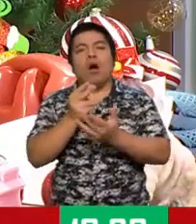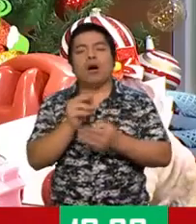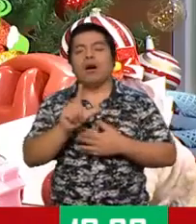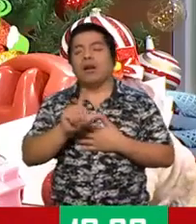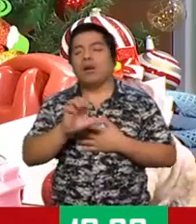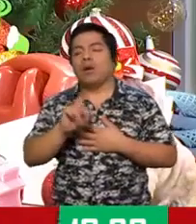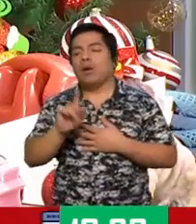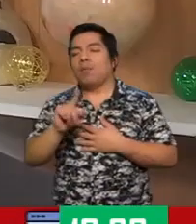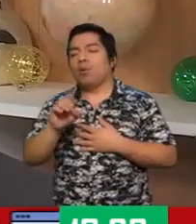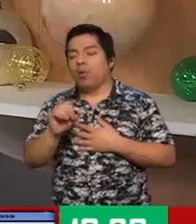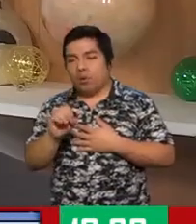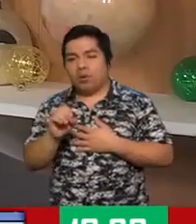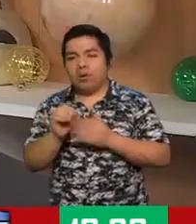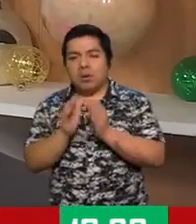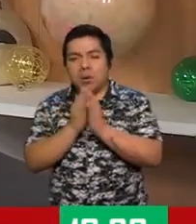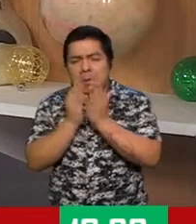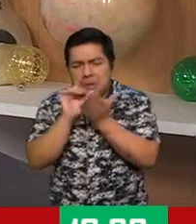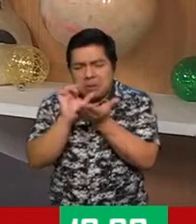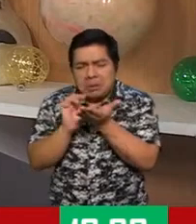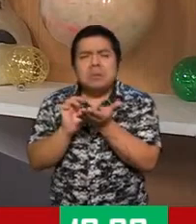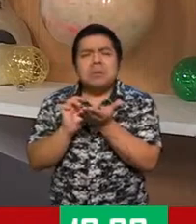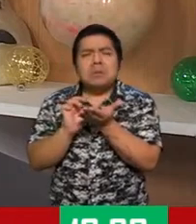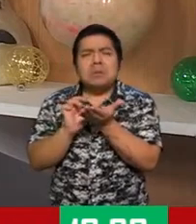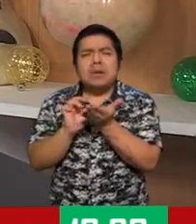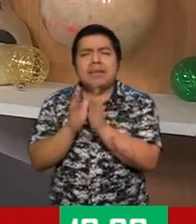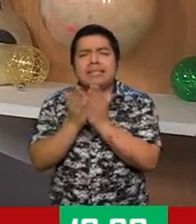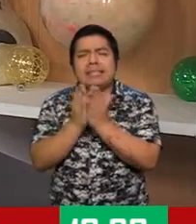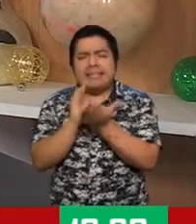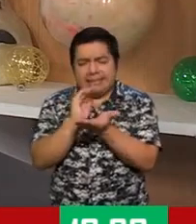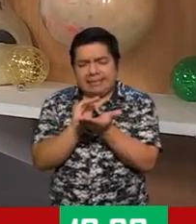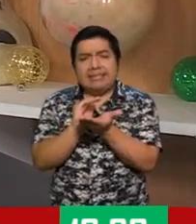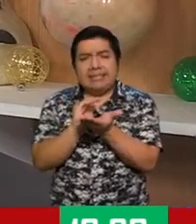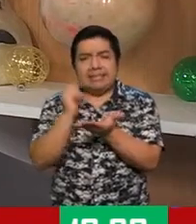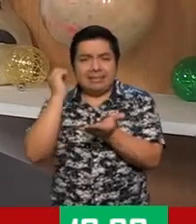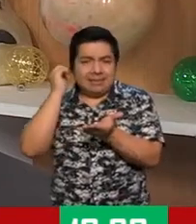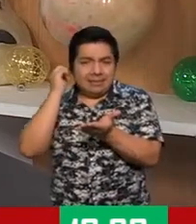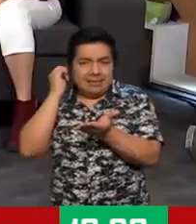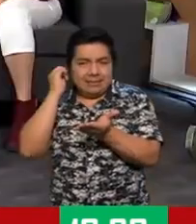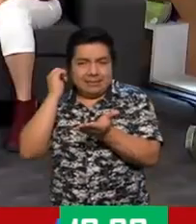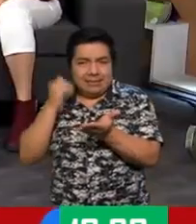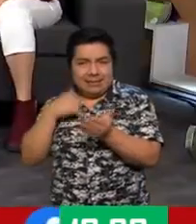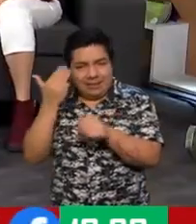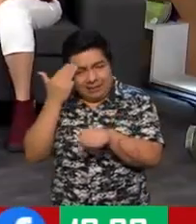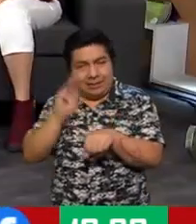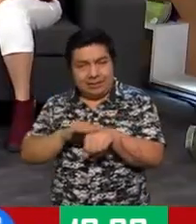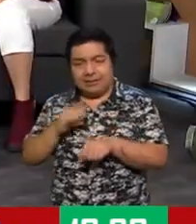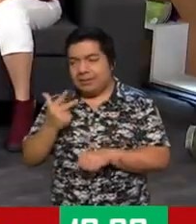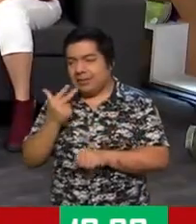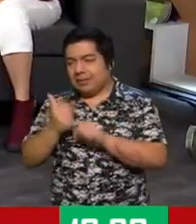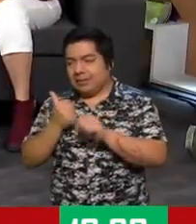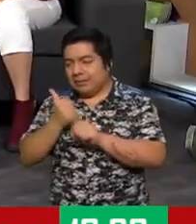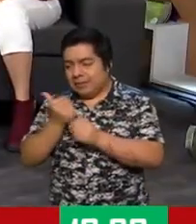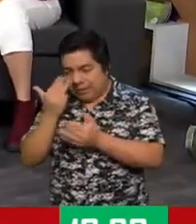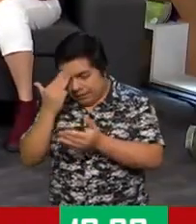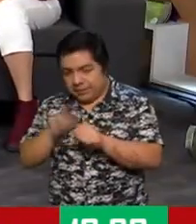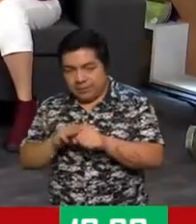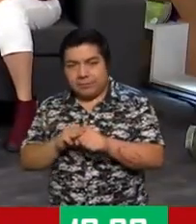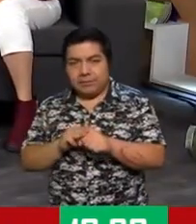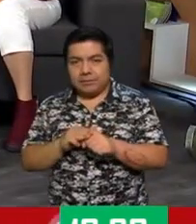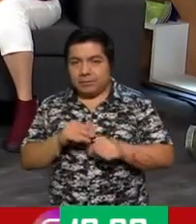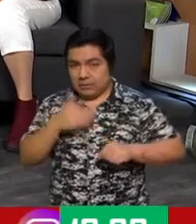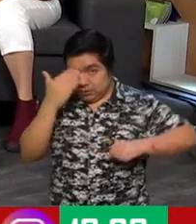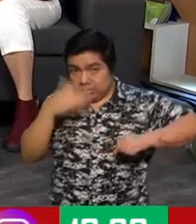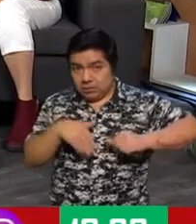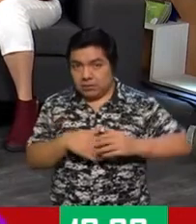Leopoldo Lugones que encontré en un librito chiquitito de este tamaño, en mis manos chiquititas, que me memoricé cuando tenía 8 años. ¿Todavía te lo